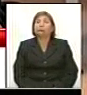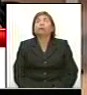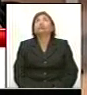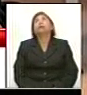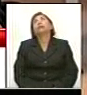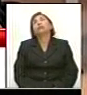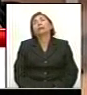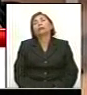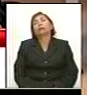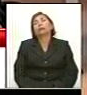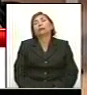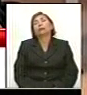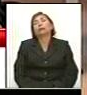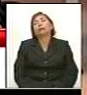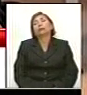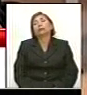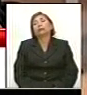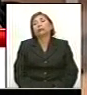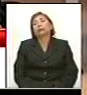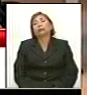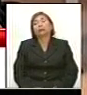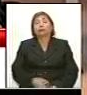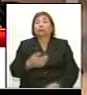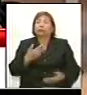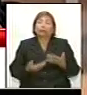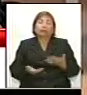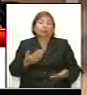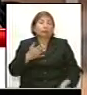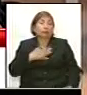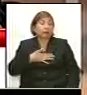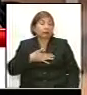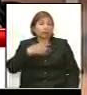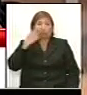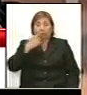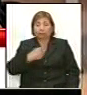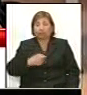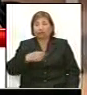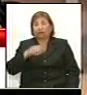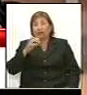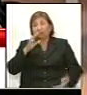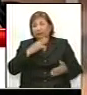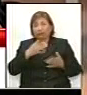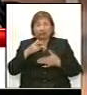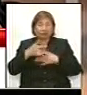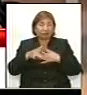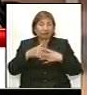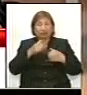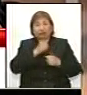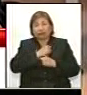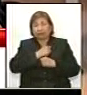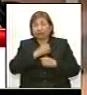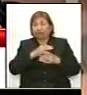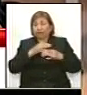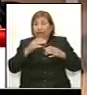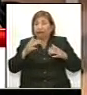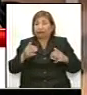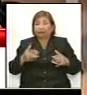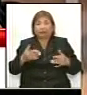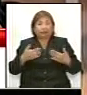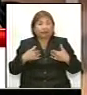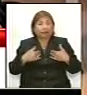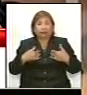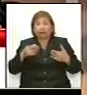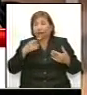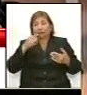no sé, de incertidumbres en cuanto a mi identidad sexual, o hubiera sido una persona con un vacío afectivo muy grande, o sea, no